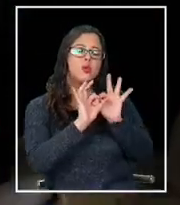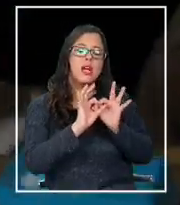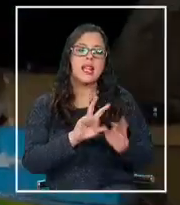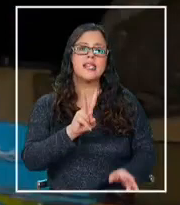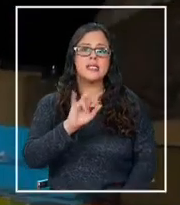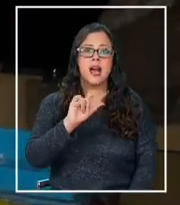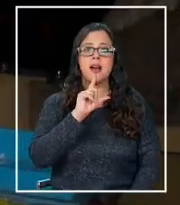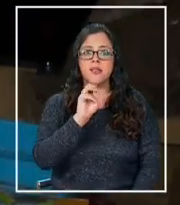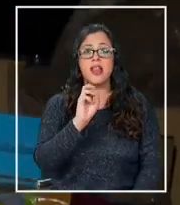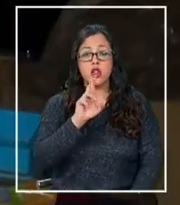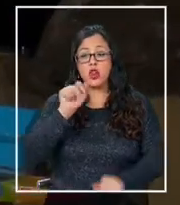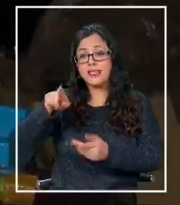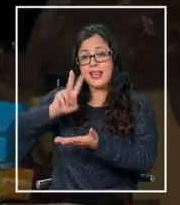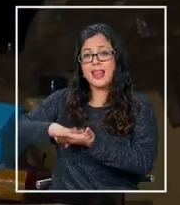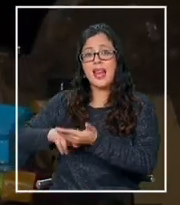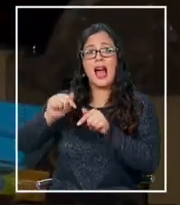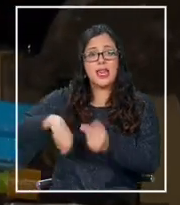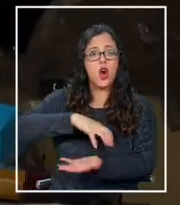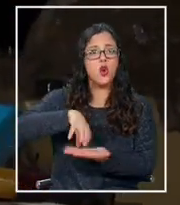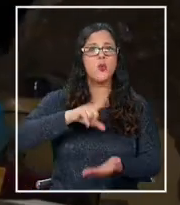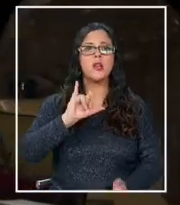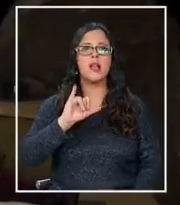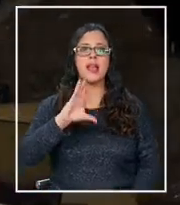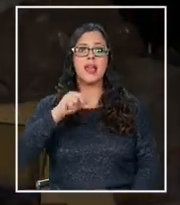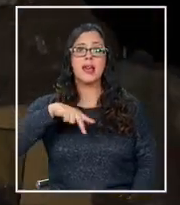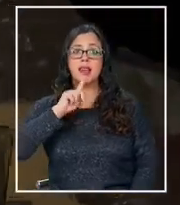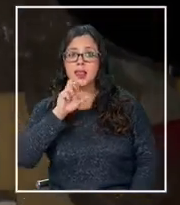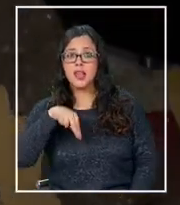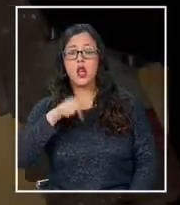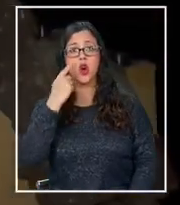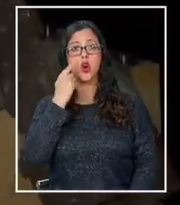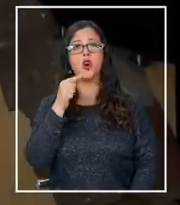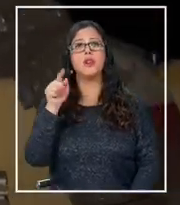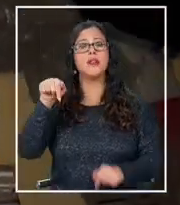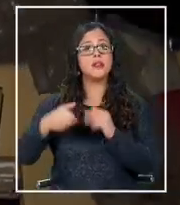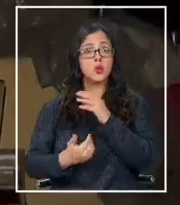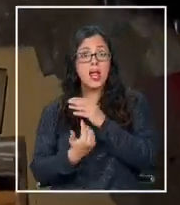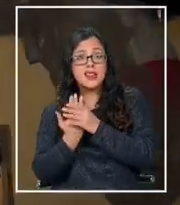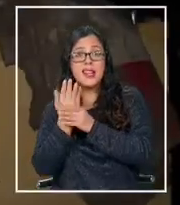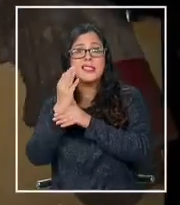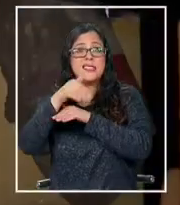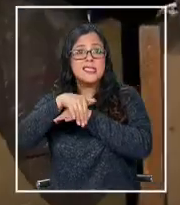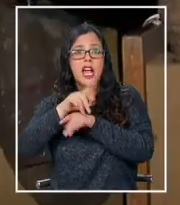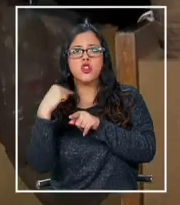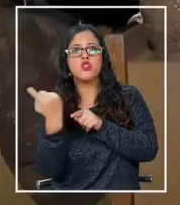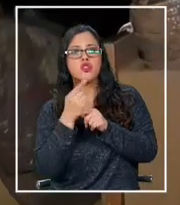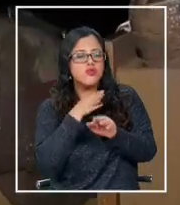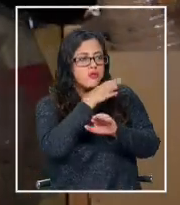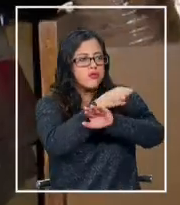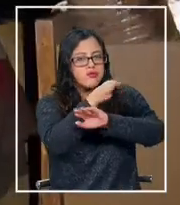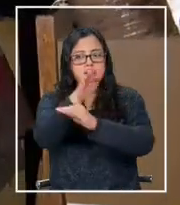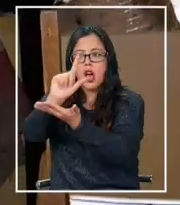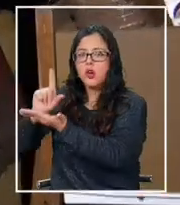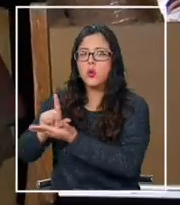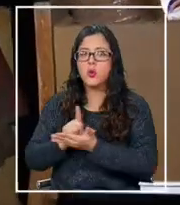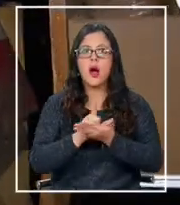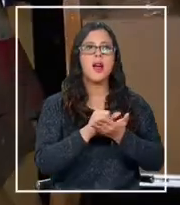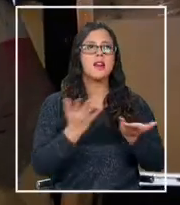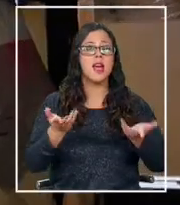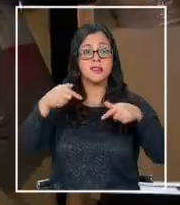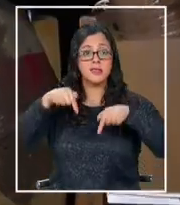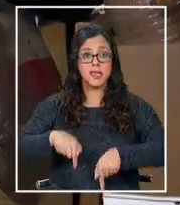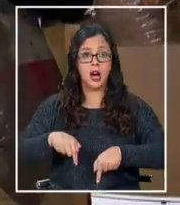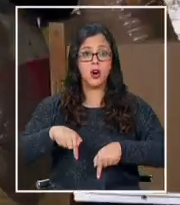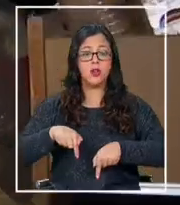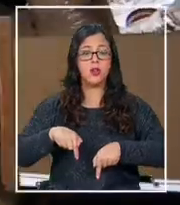estamos viviendo a esta hora en el Licantén. Para que se hagan una idea, nosotros durante el día estuvimos recorriendo juntamente distintos puntos, y donde nos encontramos